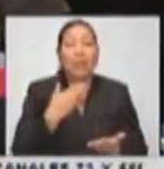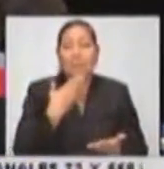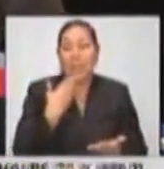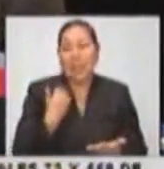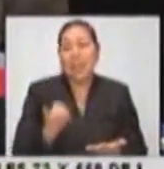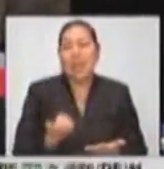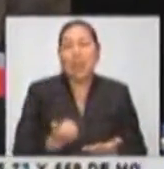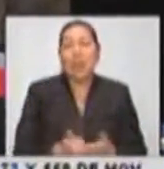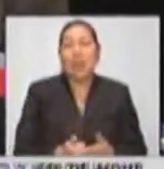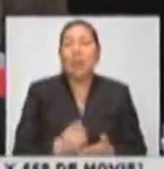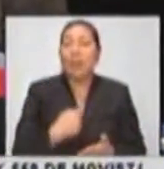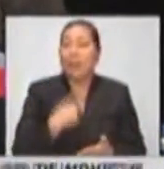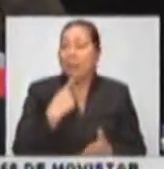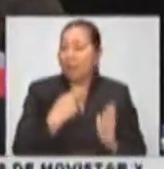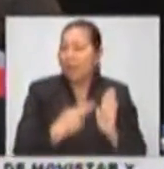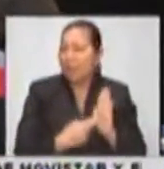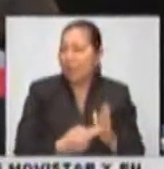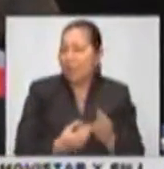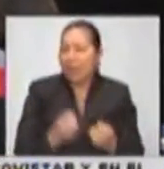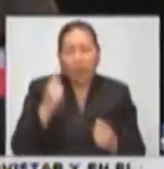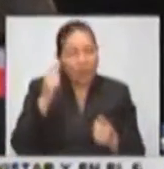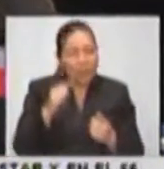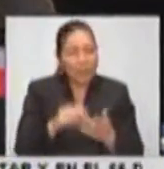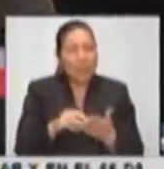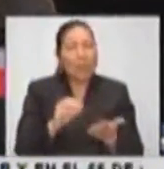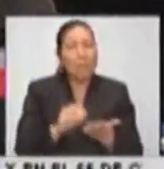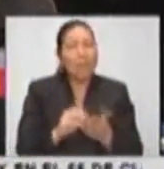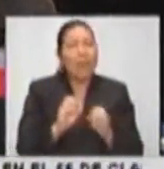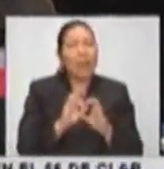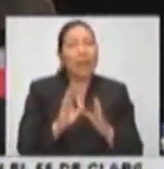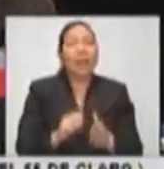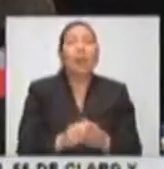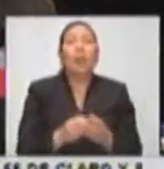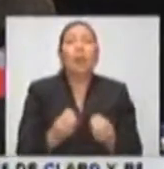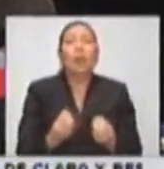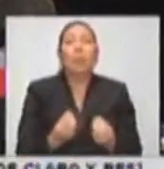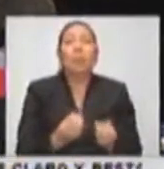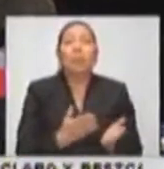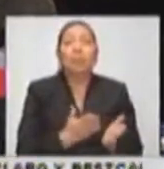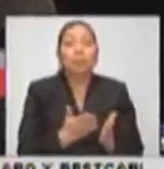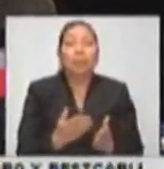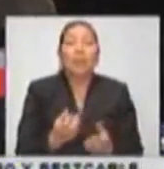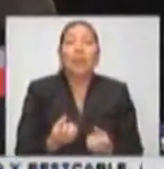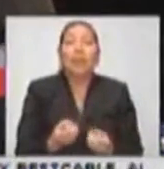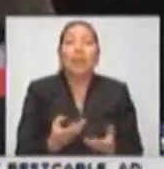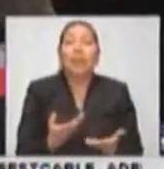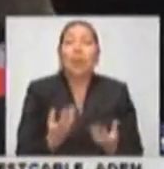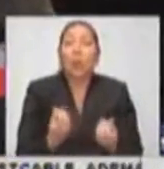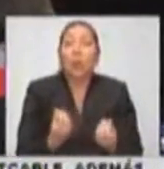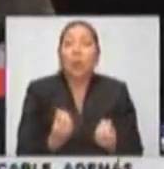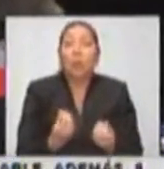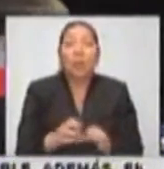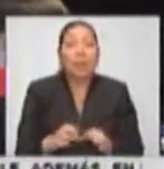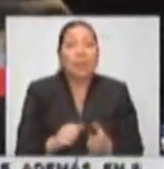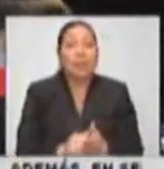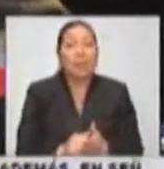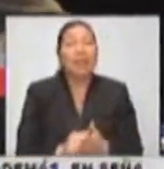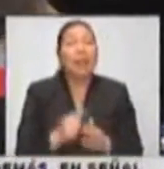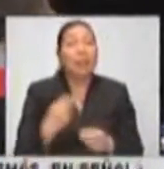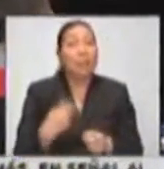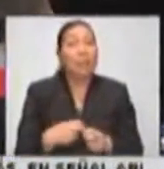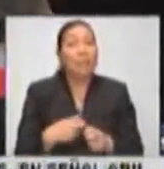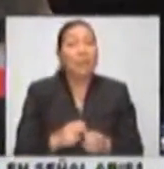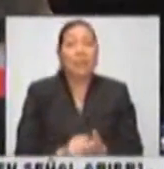Y la calidad yo la vería reflejada tanto en el objetivo claro de política, en cómo se describe, tanto como lograr esa cosa